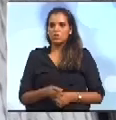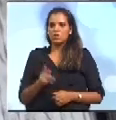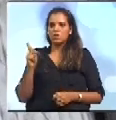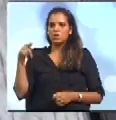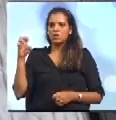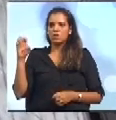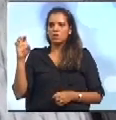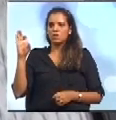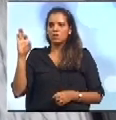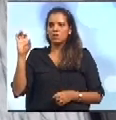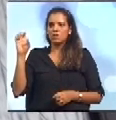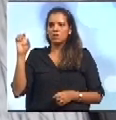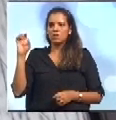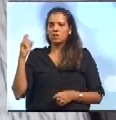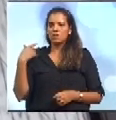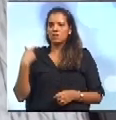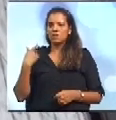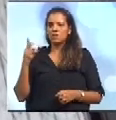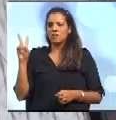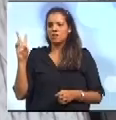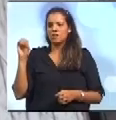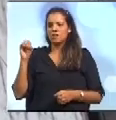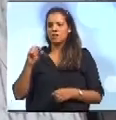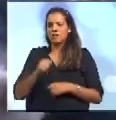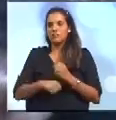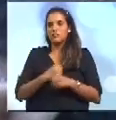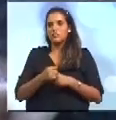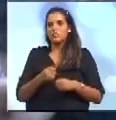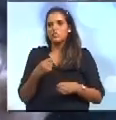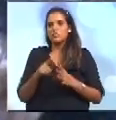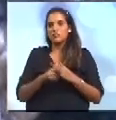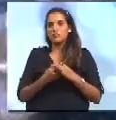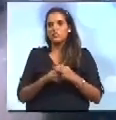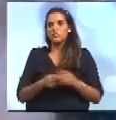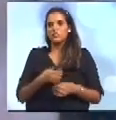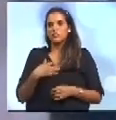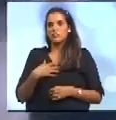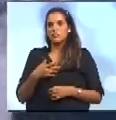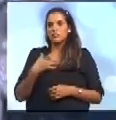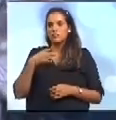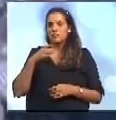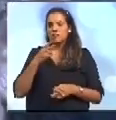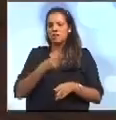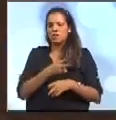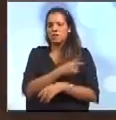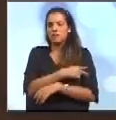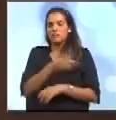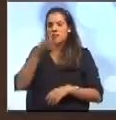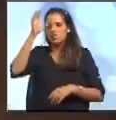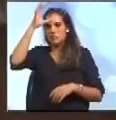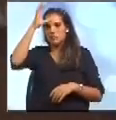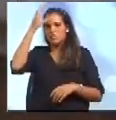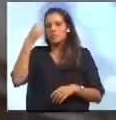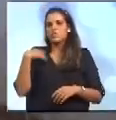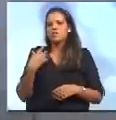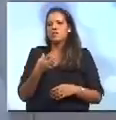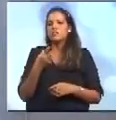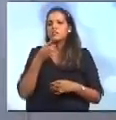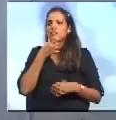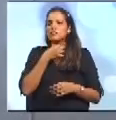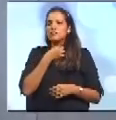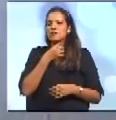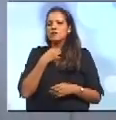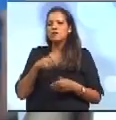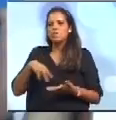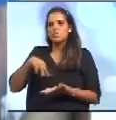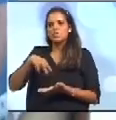Petita, quien desde que tenía 20 años sin saberlo, inició su carrera como gestora cultural, amante del folclore en vertientes artísticas como